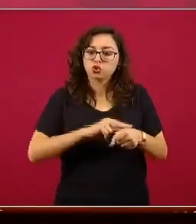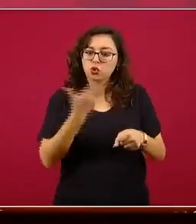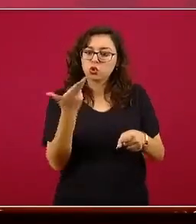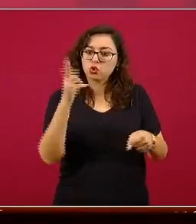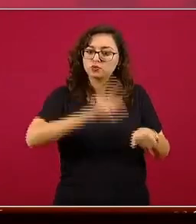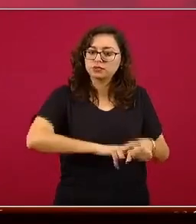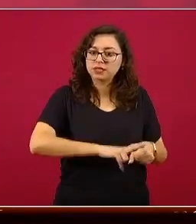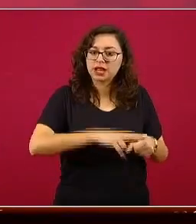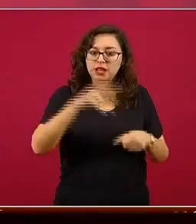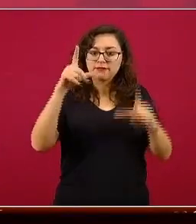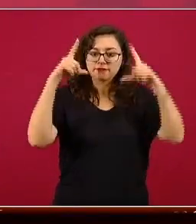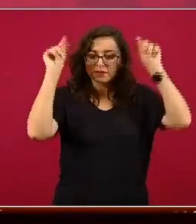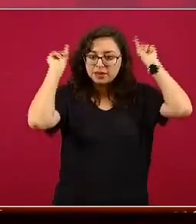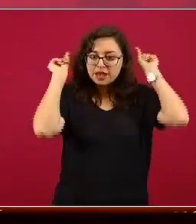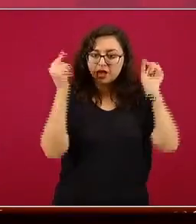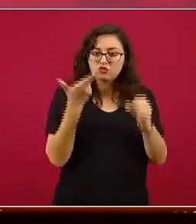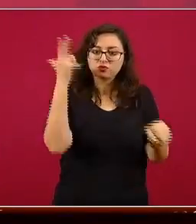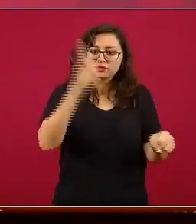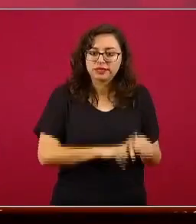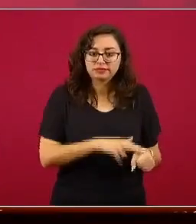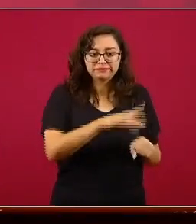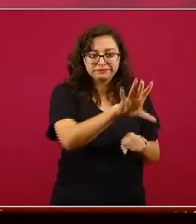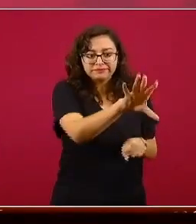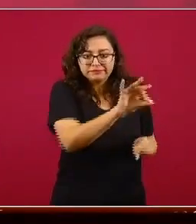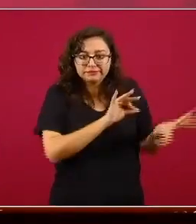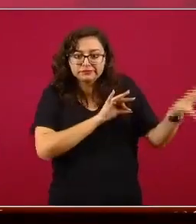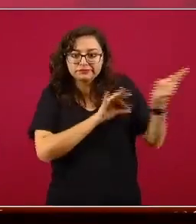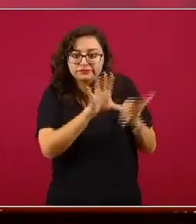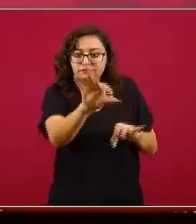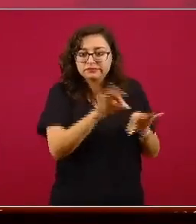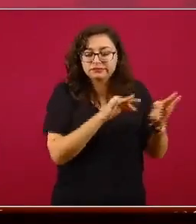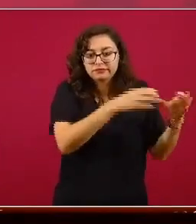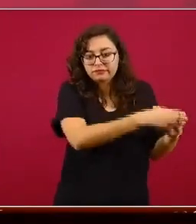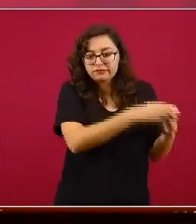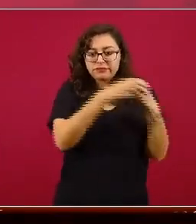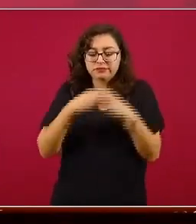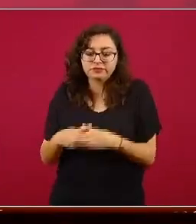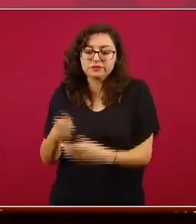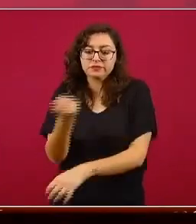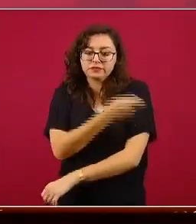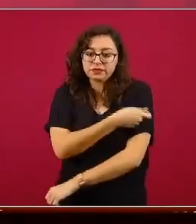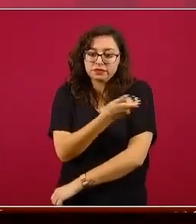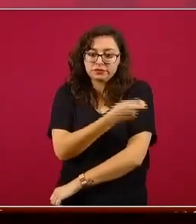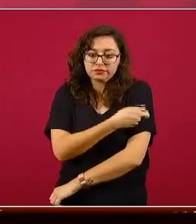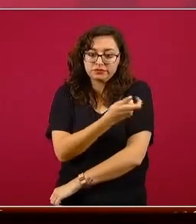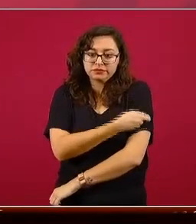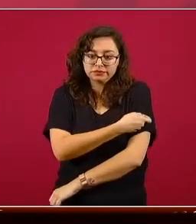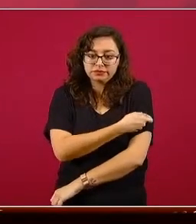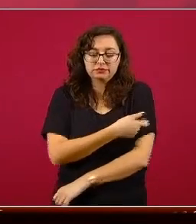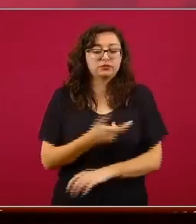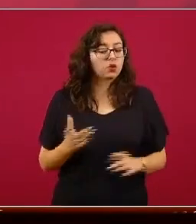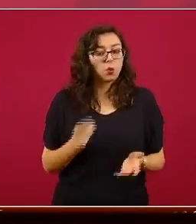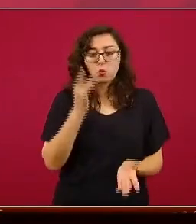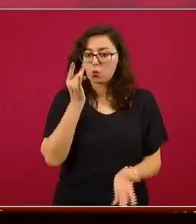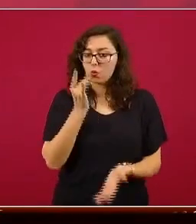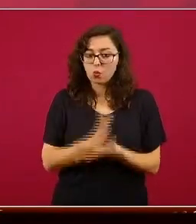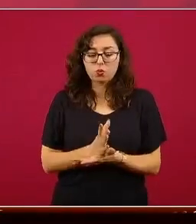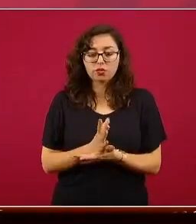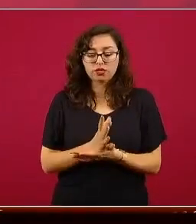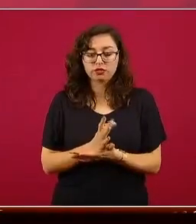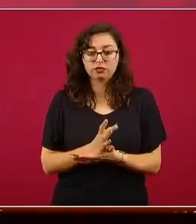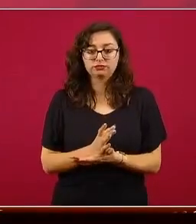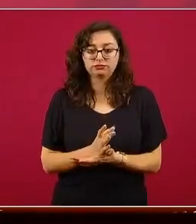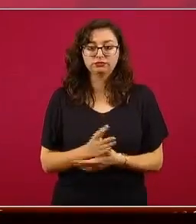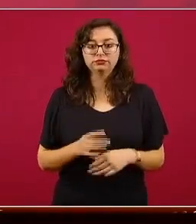seleccionado por las propias instituciones de salud, incluyendo médicas y médicos y otros miembros del personal de salud